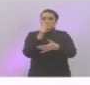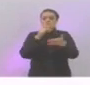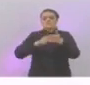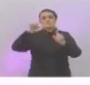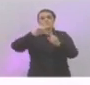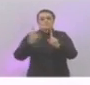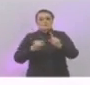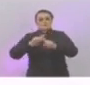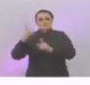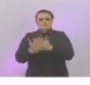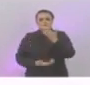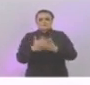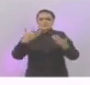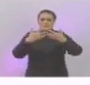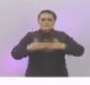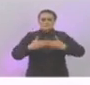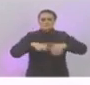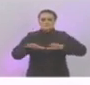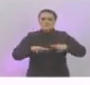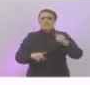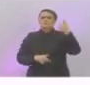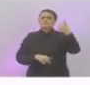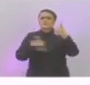en actividad manufacturera con más de